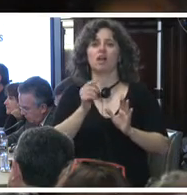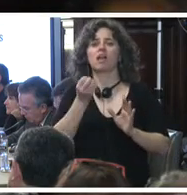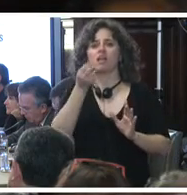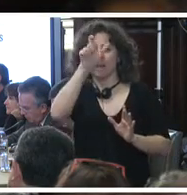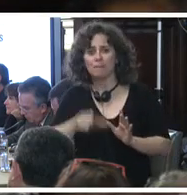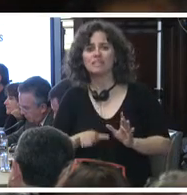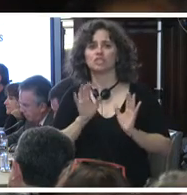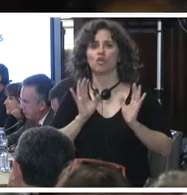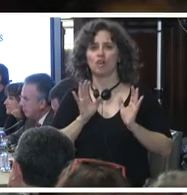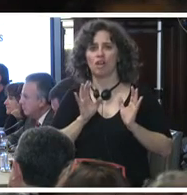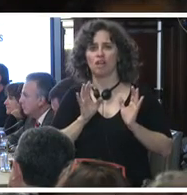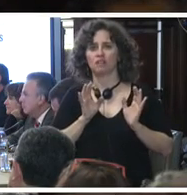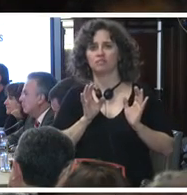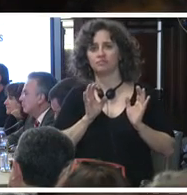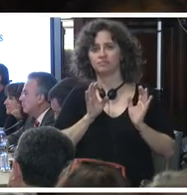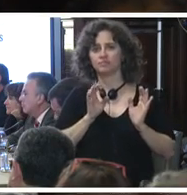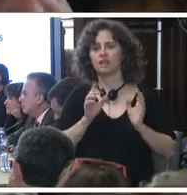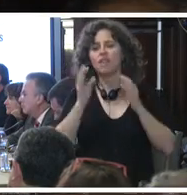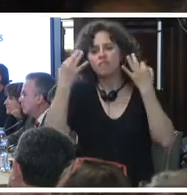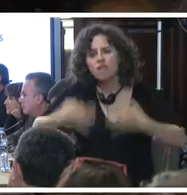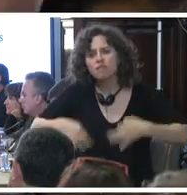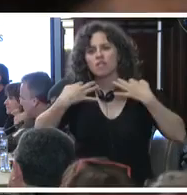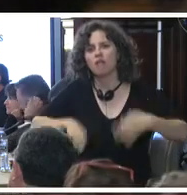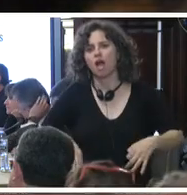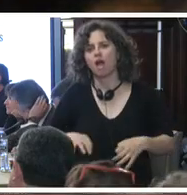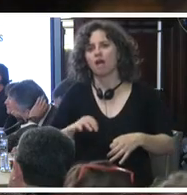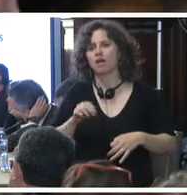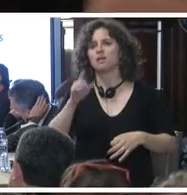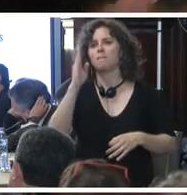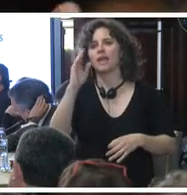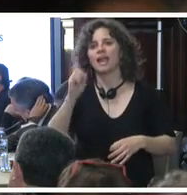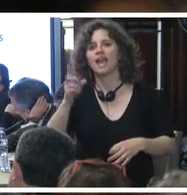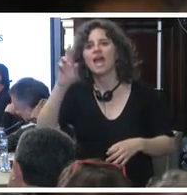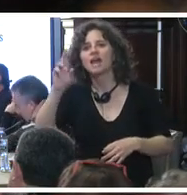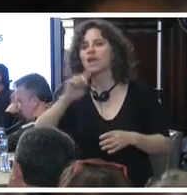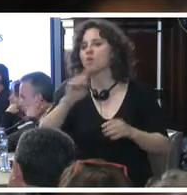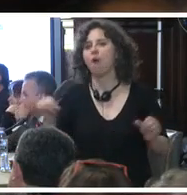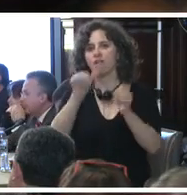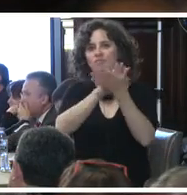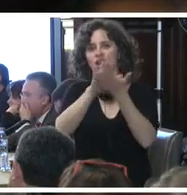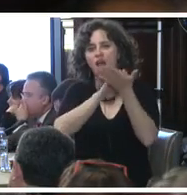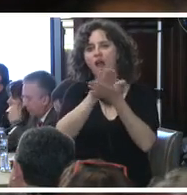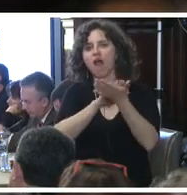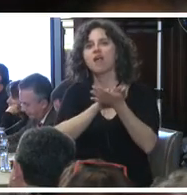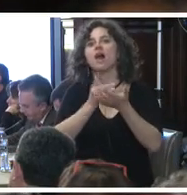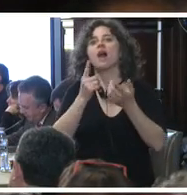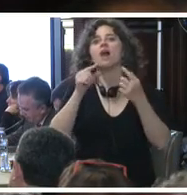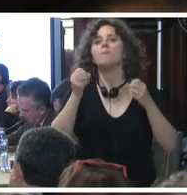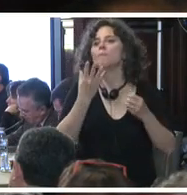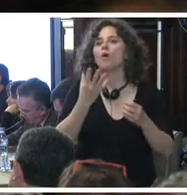persona de verdad pues si la pgr ha asesorado funcionarios verdad por